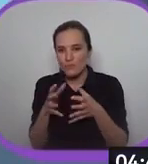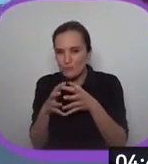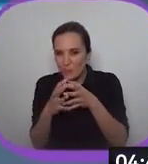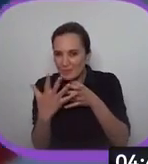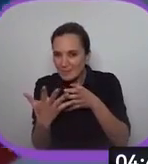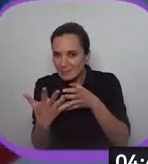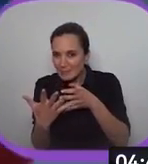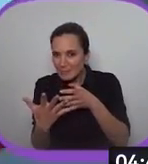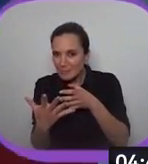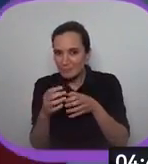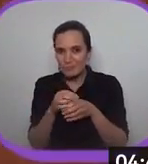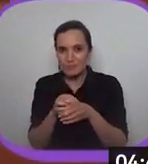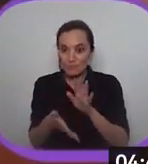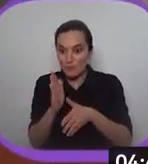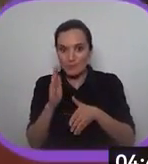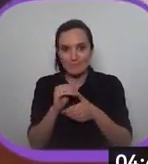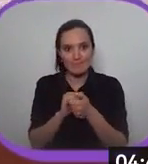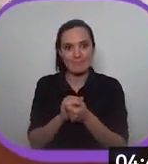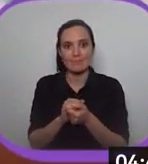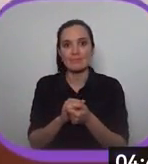Battle Force 5, ¡en marcha!